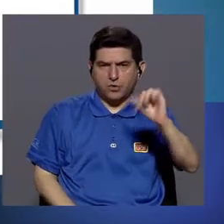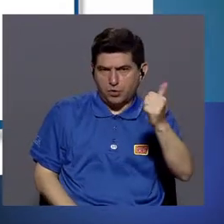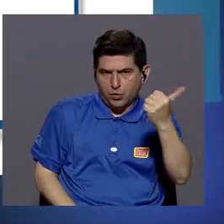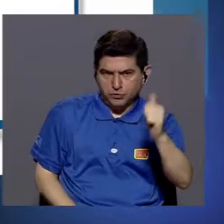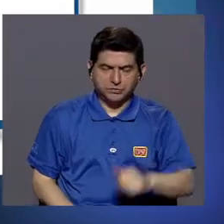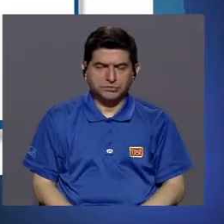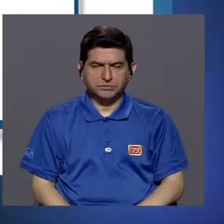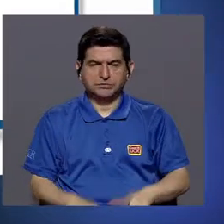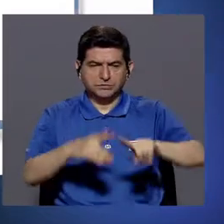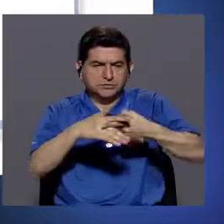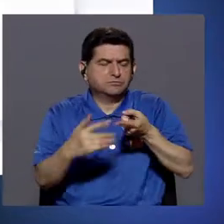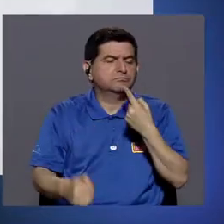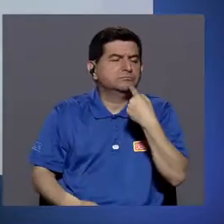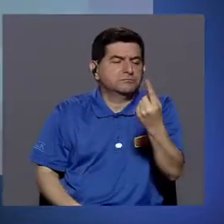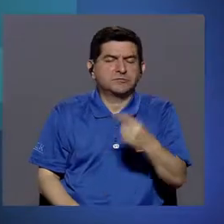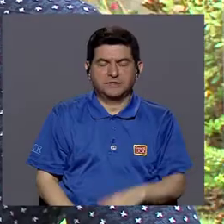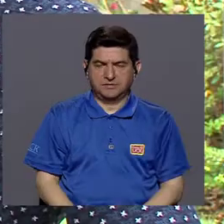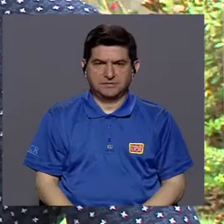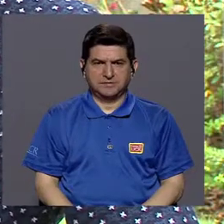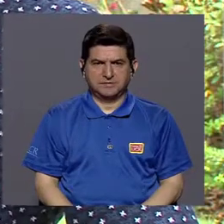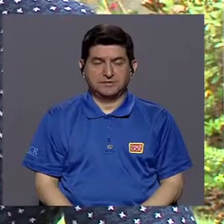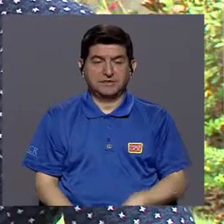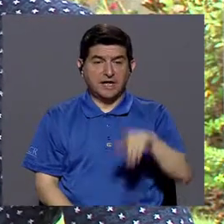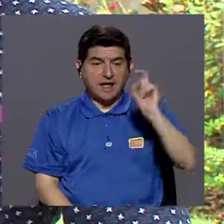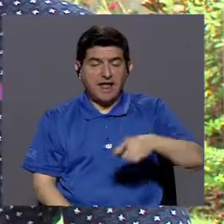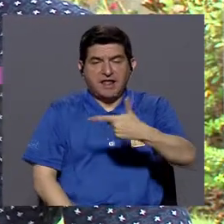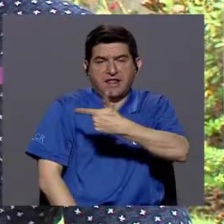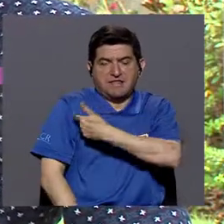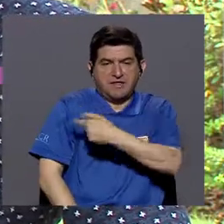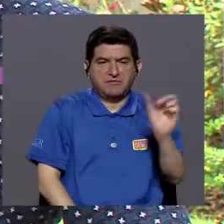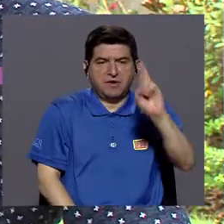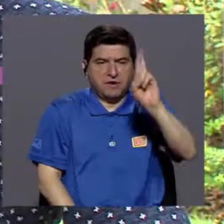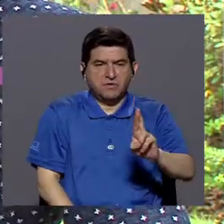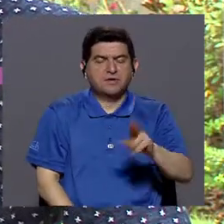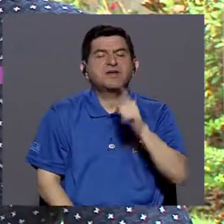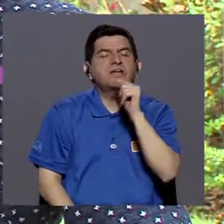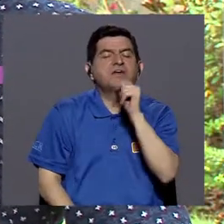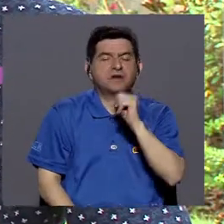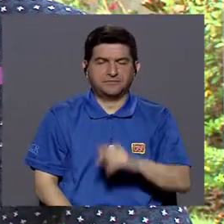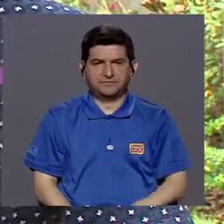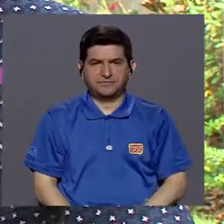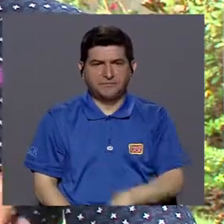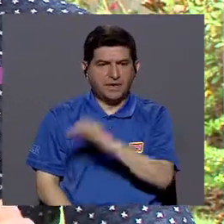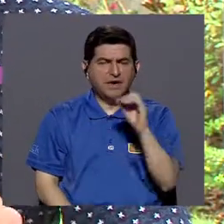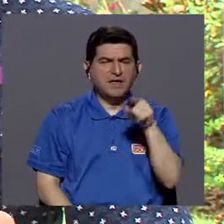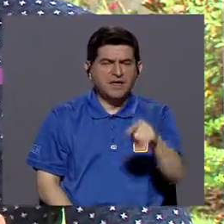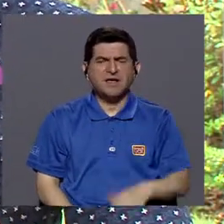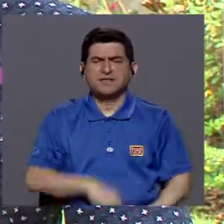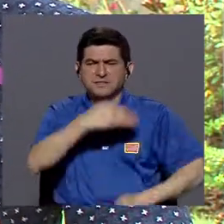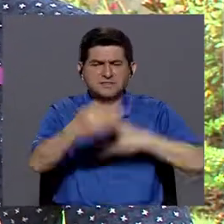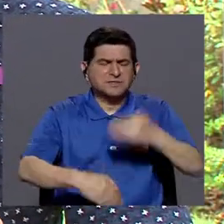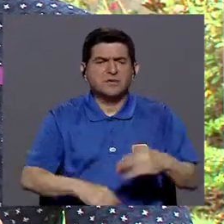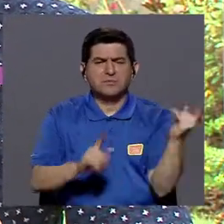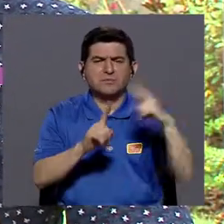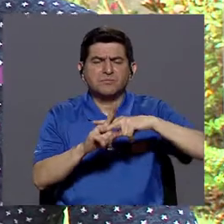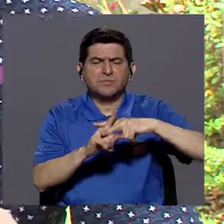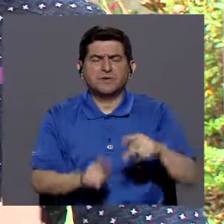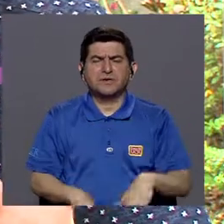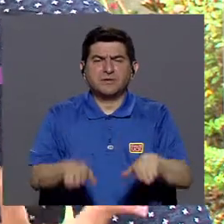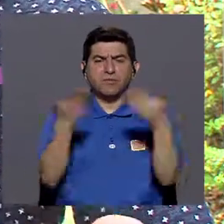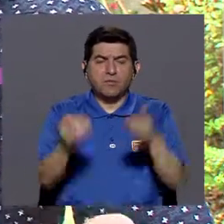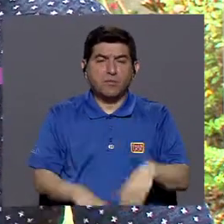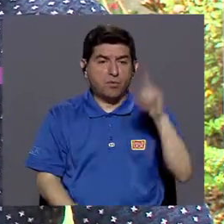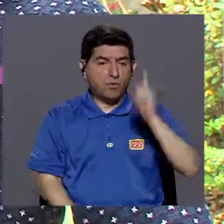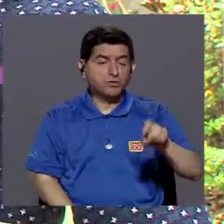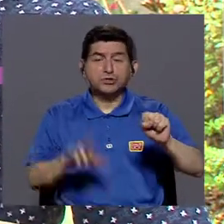152 y los 52 y demás, se comienza a decir, ok, ¿quiénes deben ser vacunados en Costa Rica? ¿Y cómo